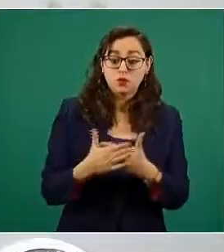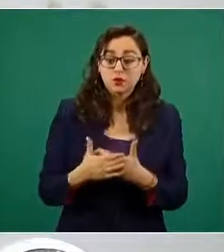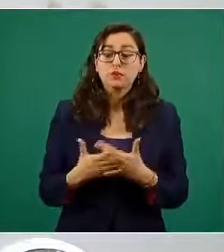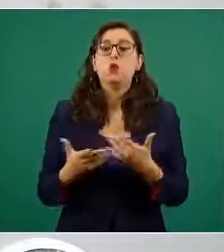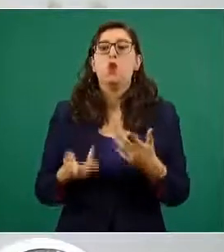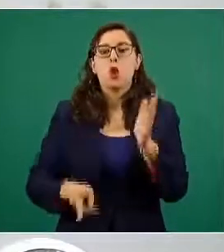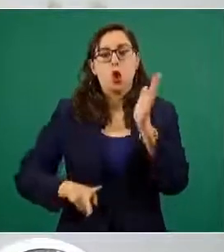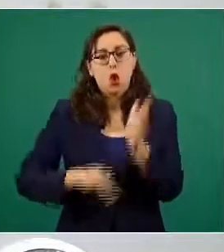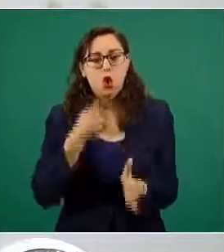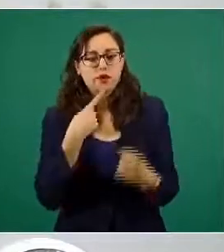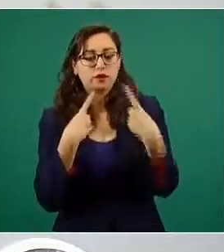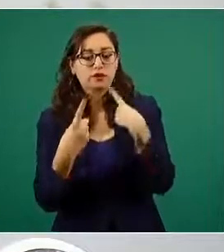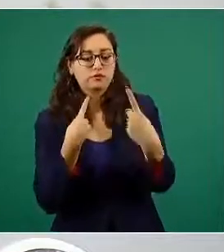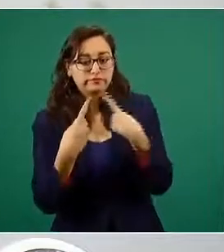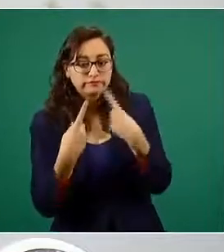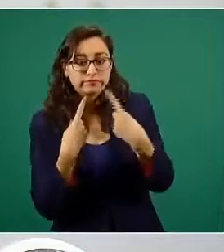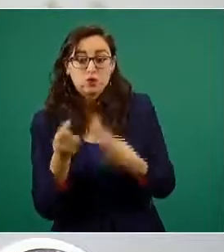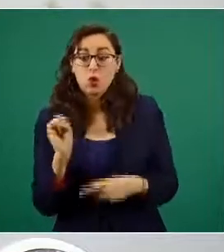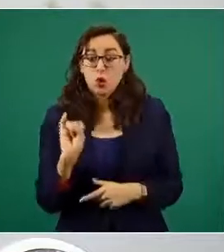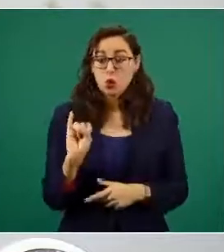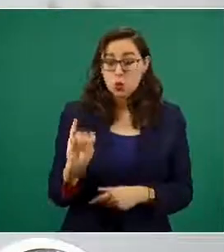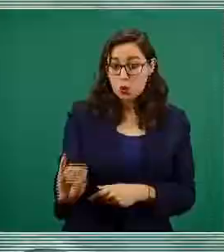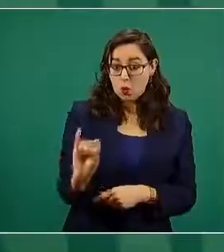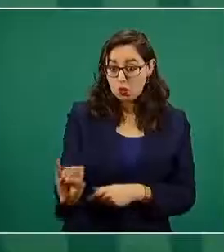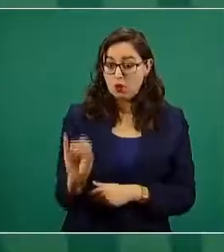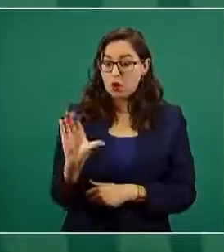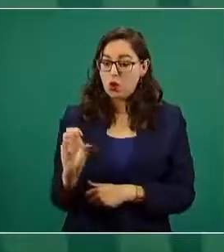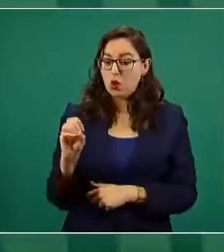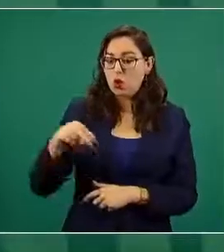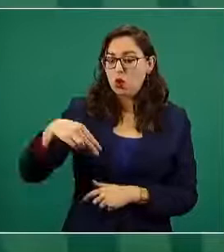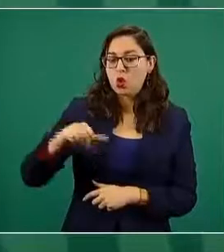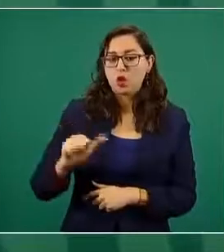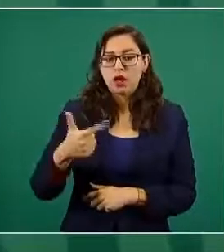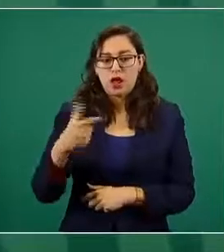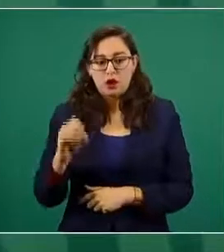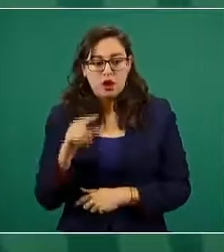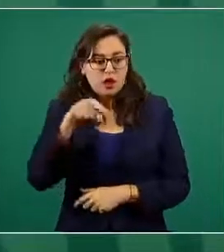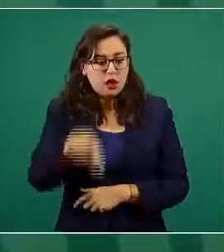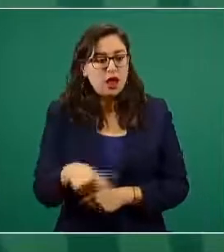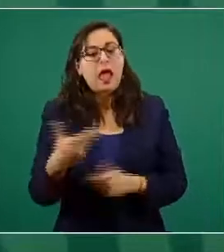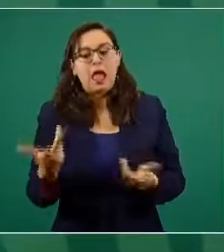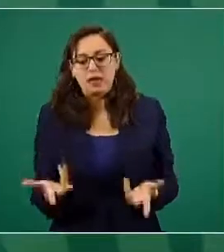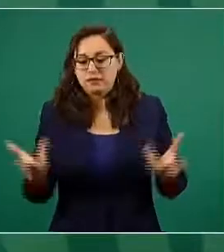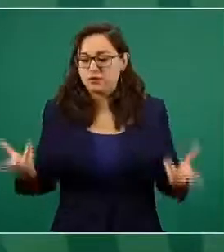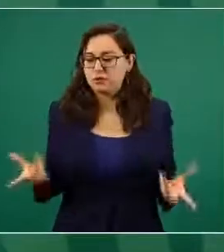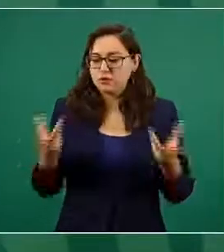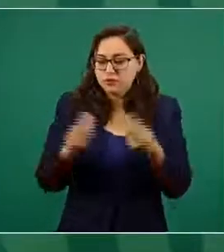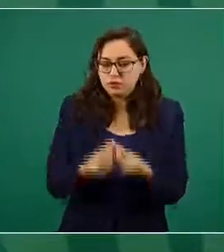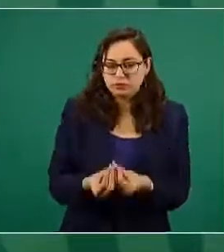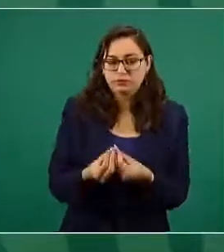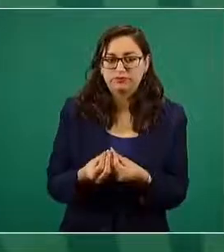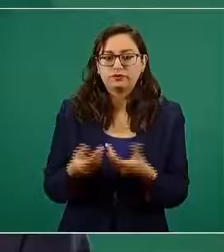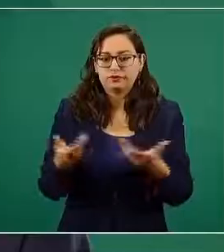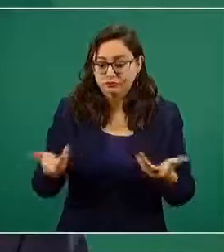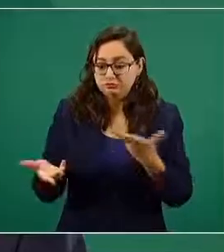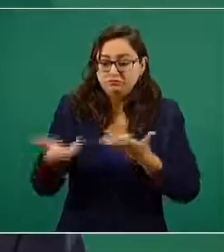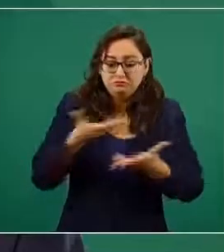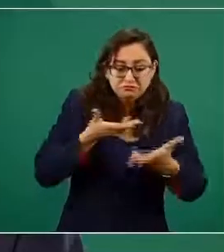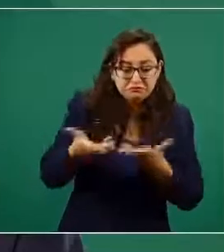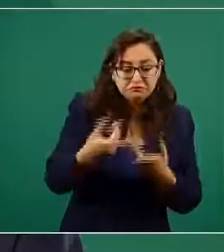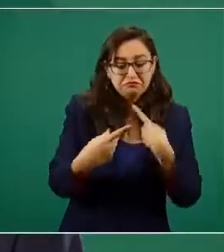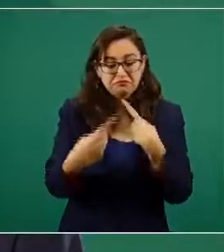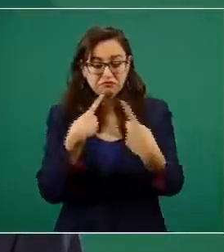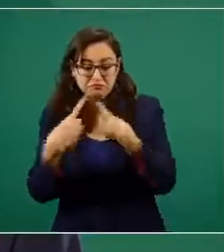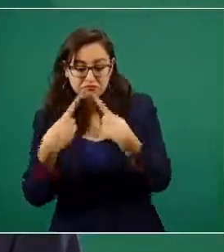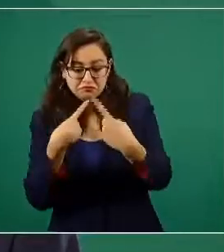sesión de trabajo con la Conferencia Nacional de Gobernadores, que es un foro muy amigable con esta organización que